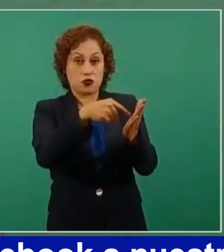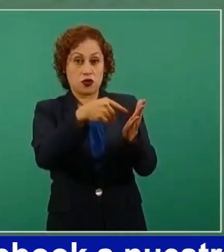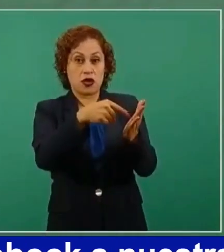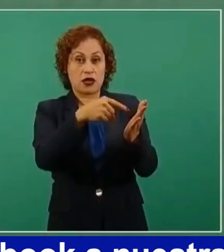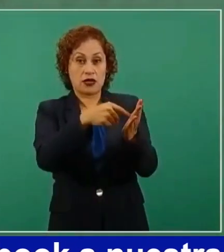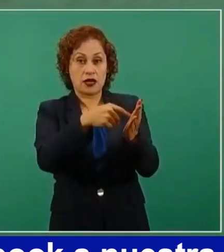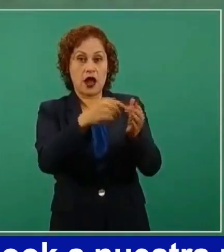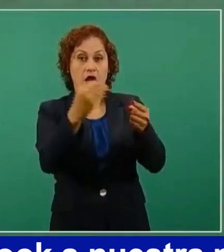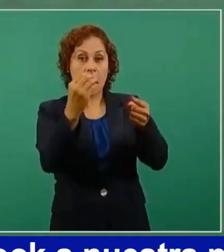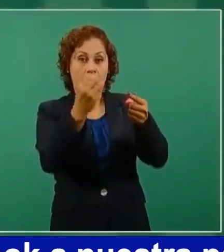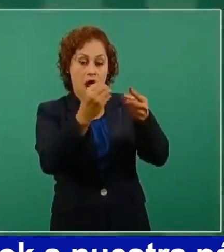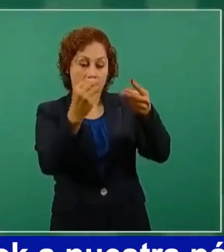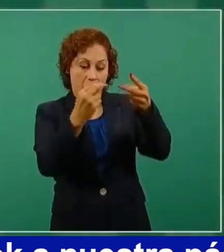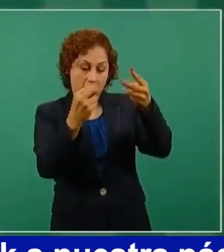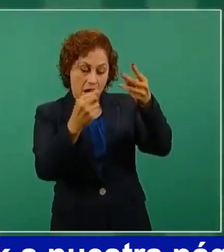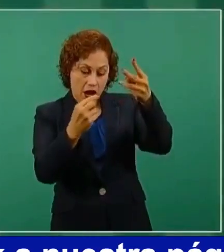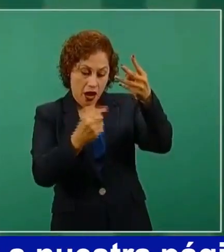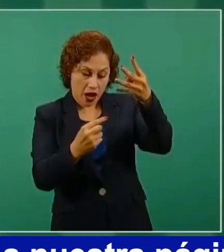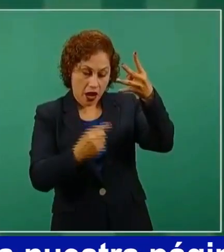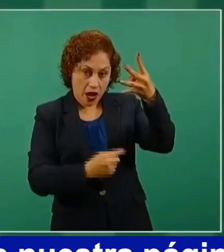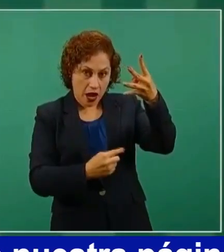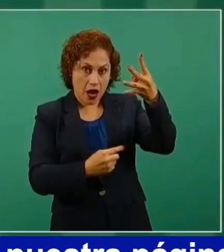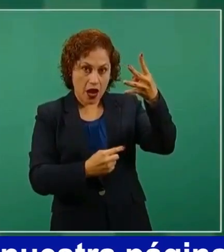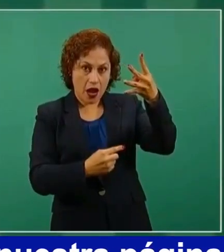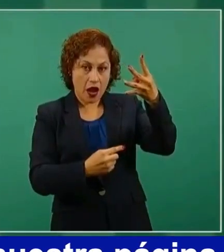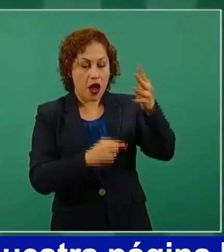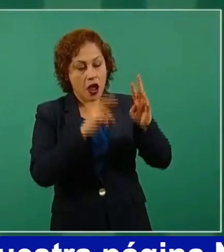se violaba en el fondo.